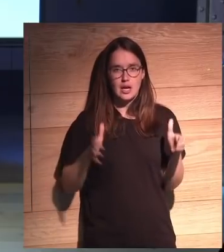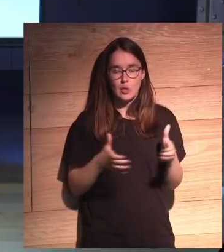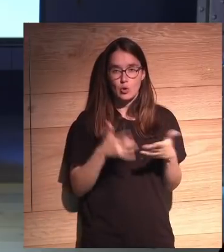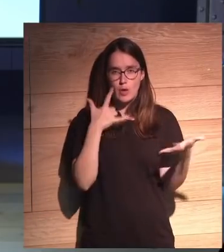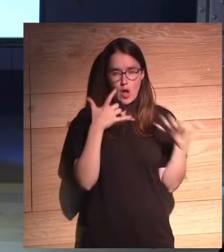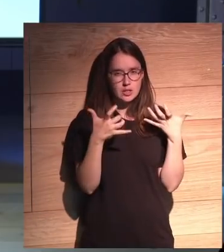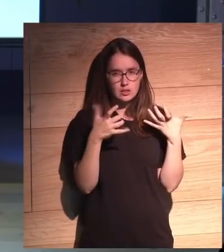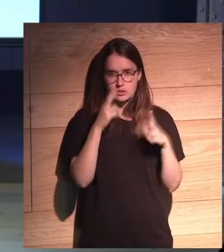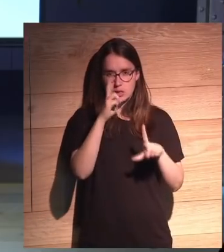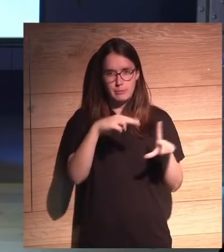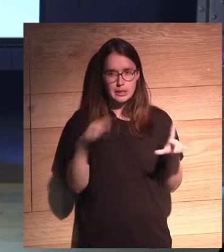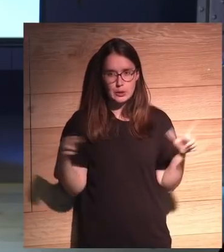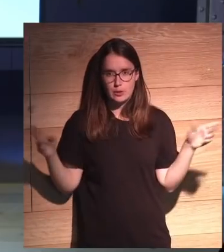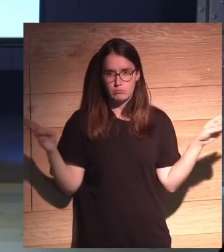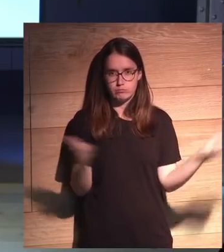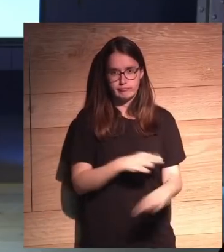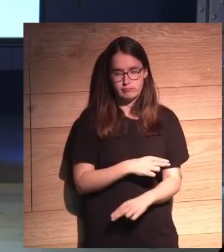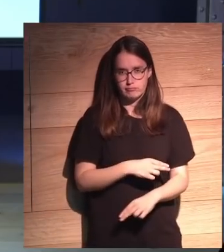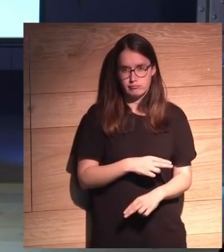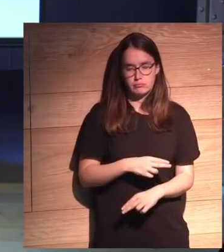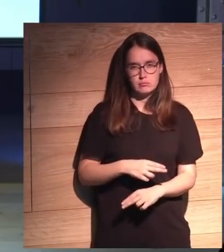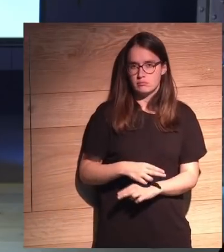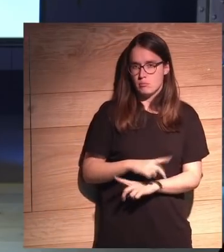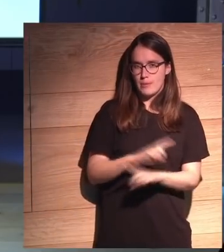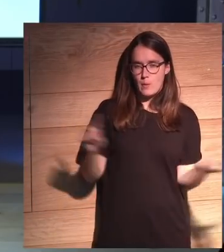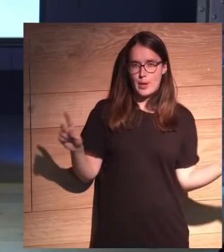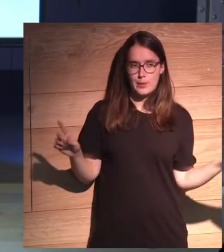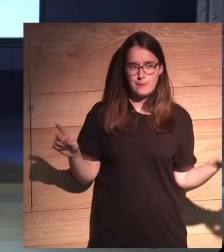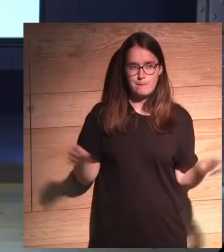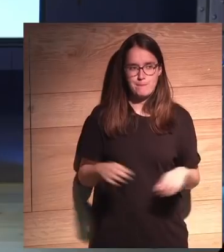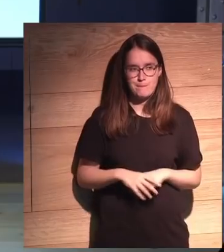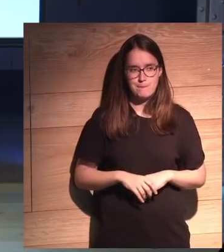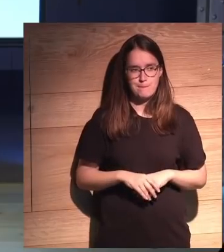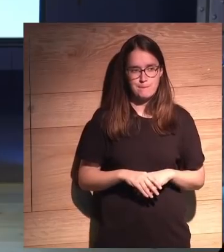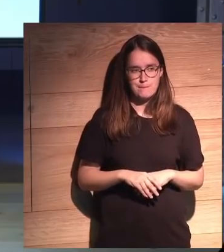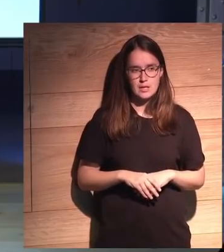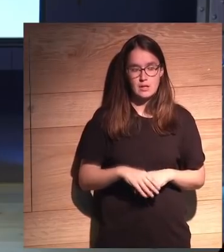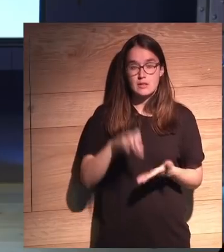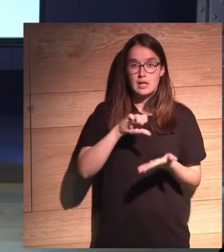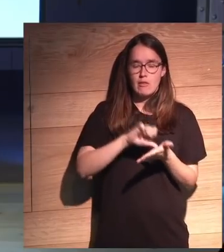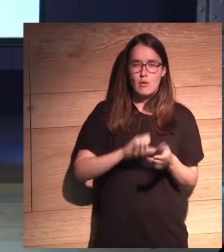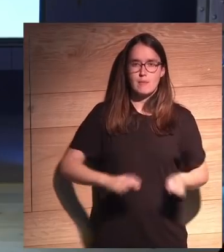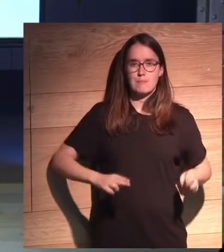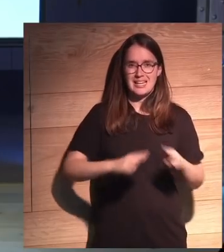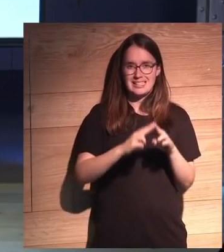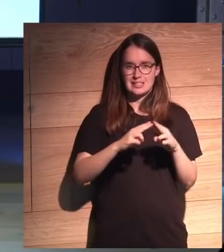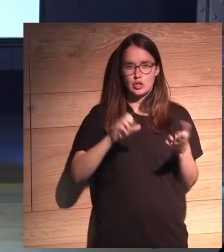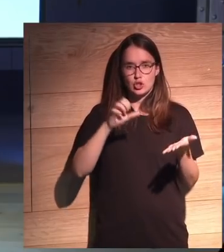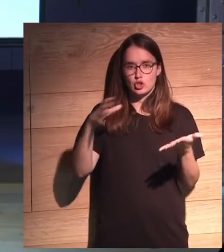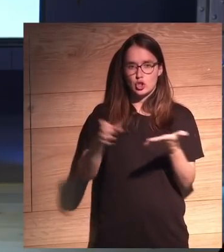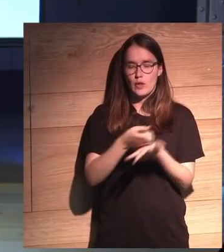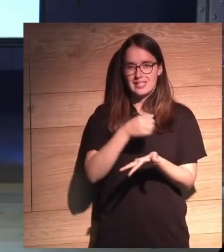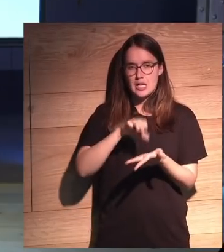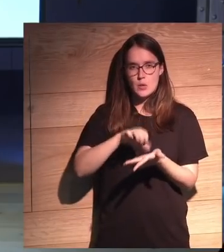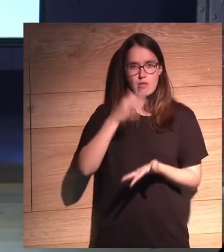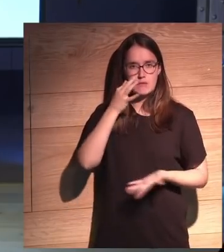de artistas pintores, ¿no? Del gremio de San Lucas, no solo de la ciudad de París, sino de todas las ciudades